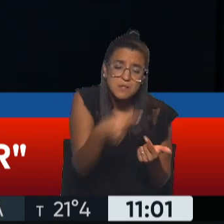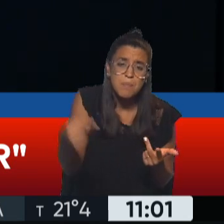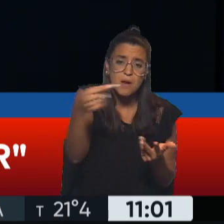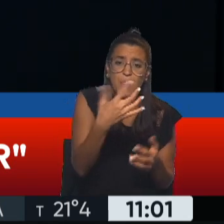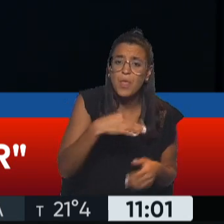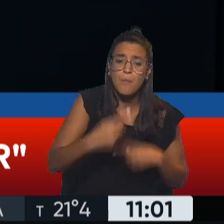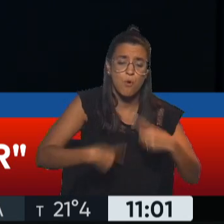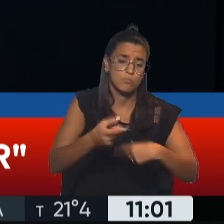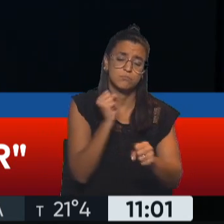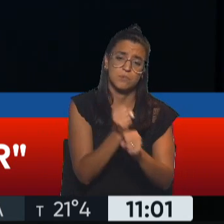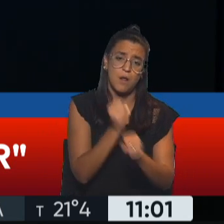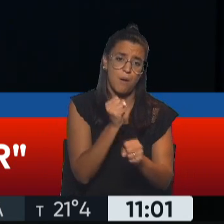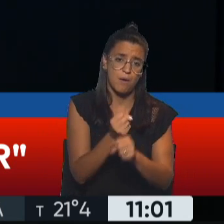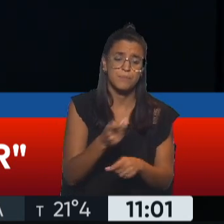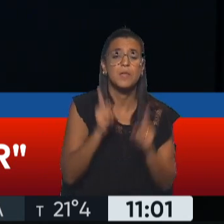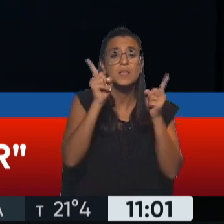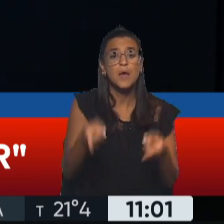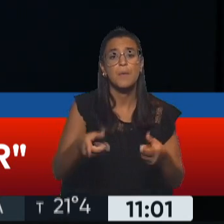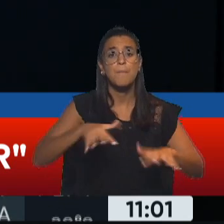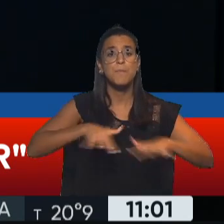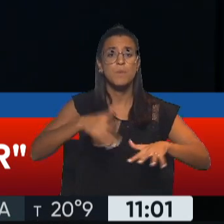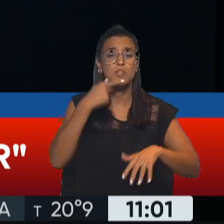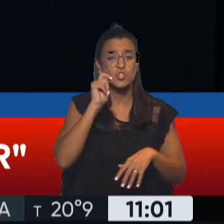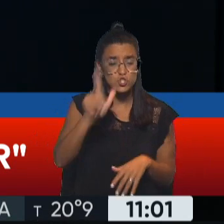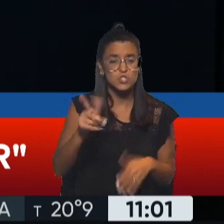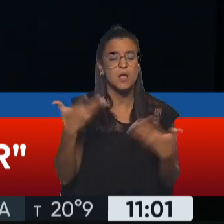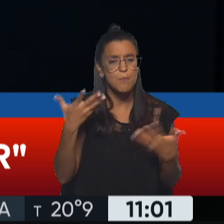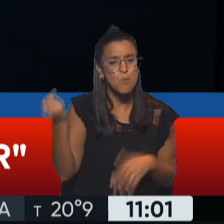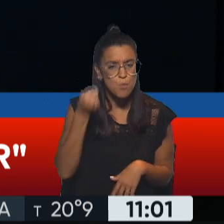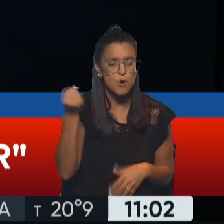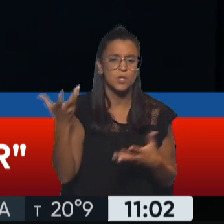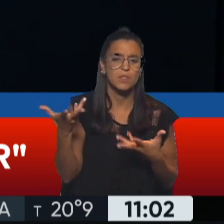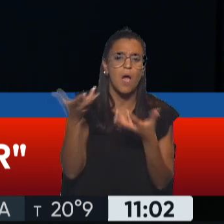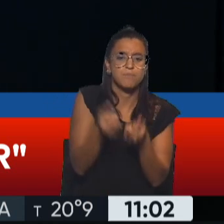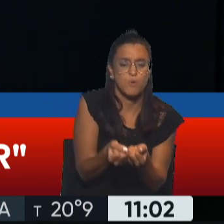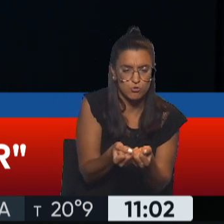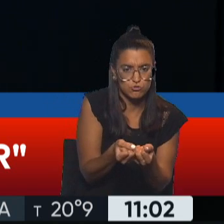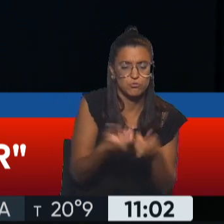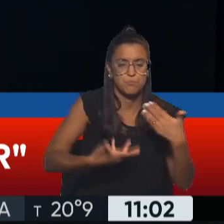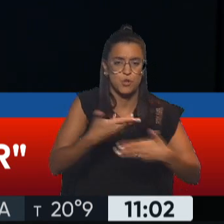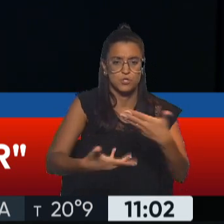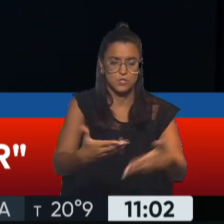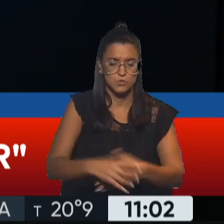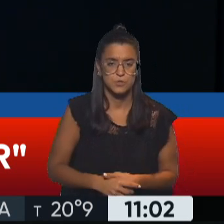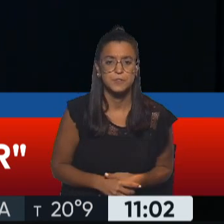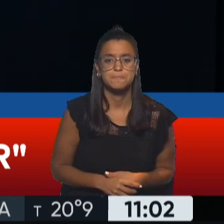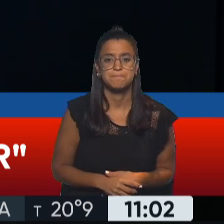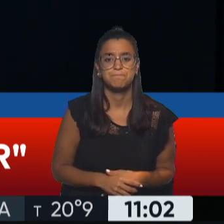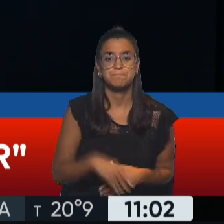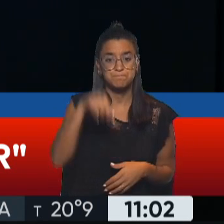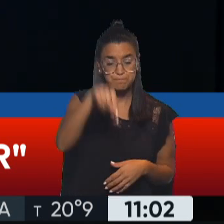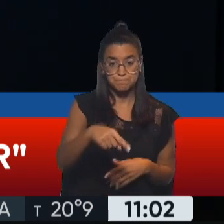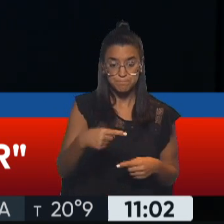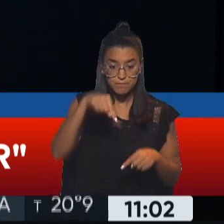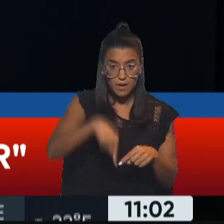deberemos continuar trabajando. También a los movimientos sociales, muy importante su apoyo en todo este proceso. Y en esto